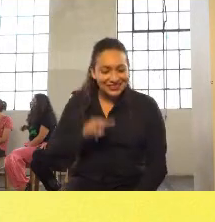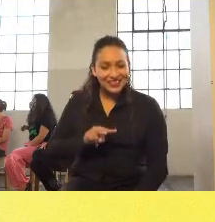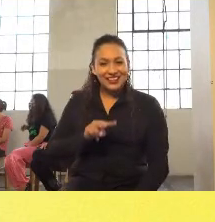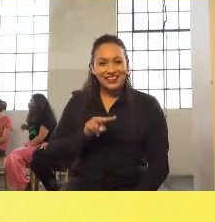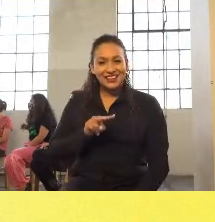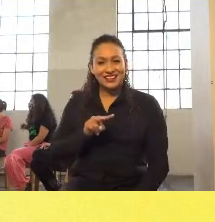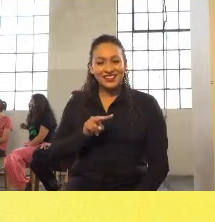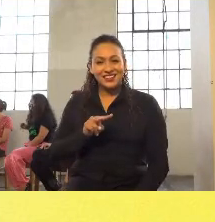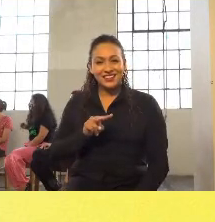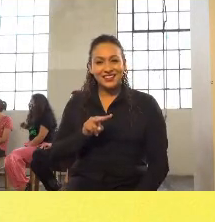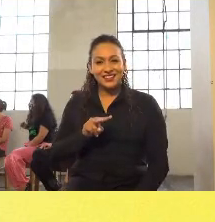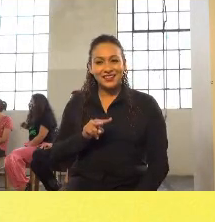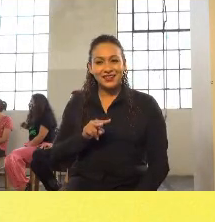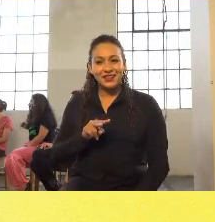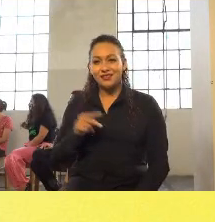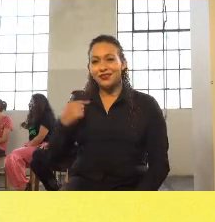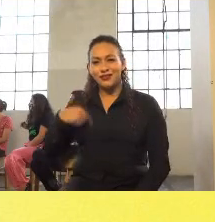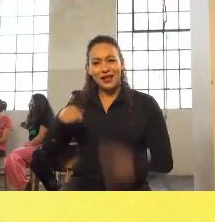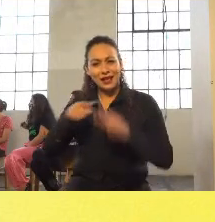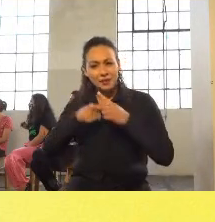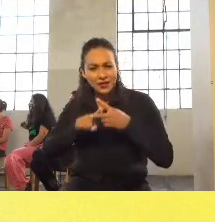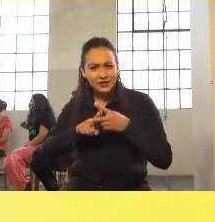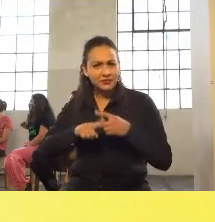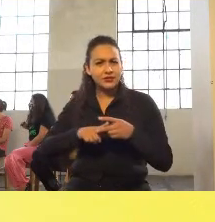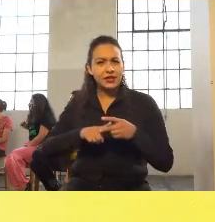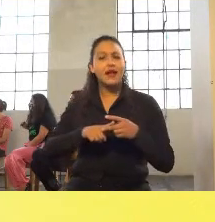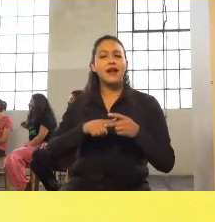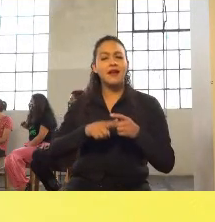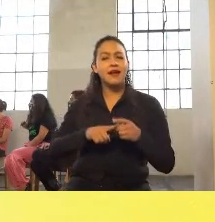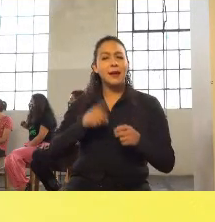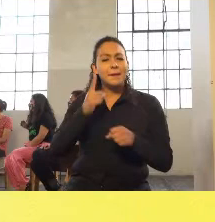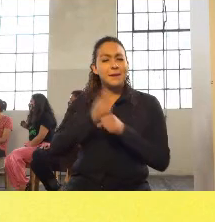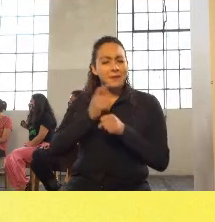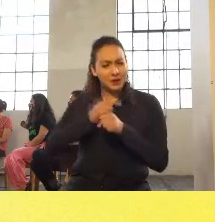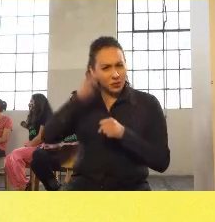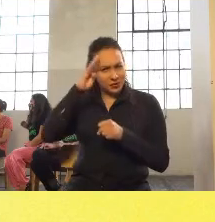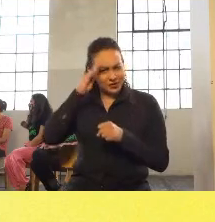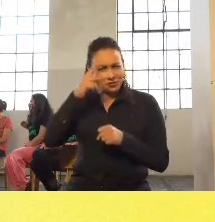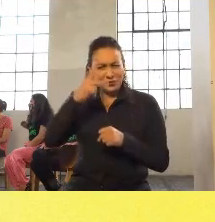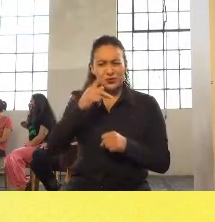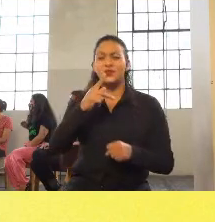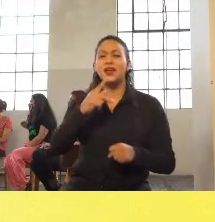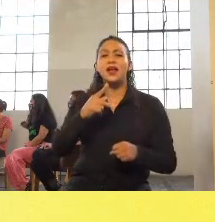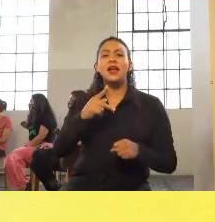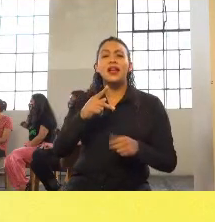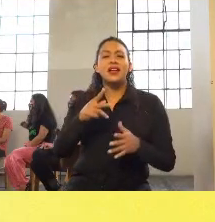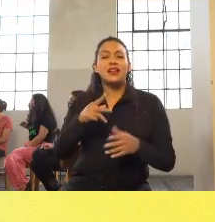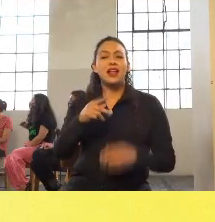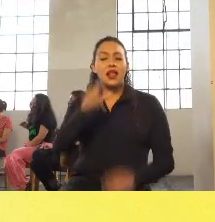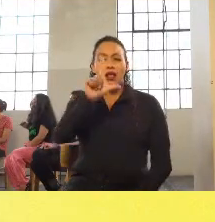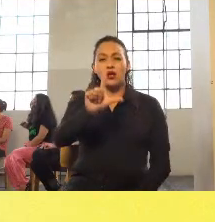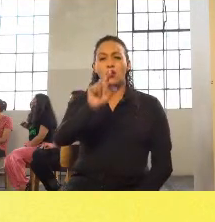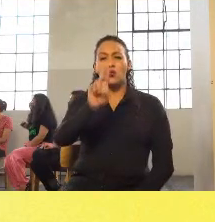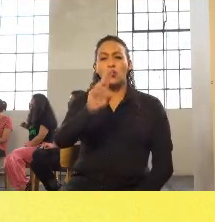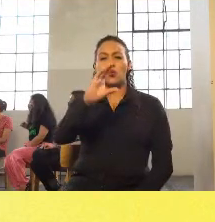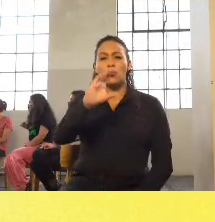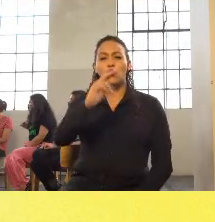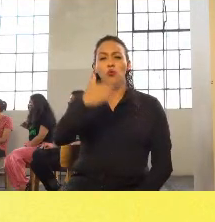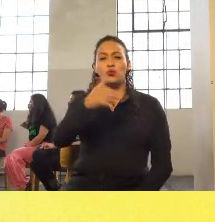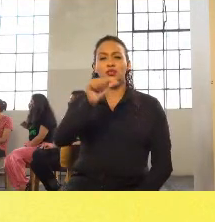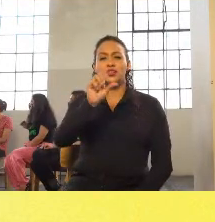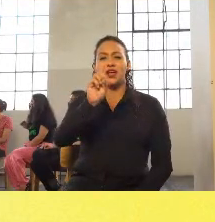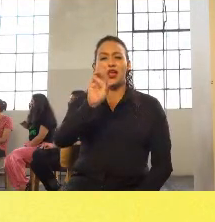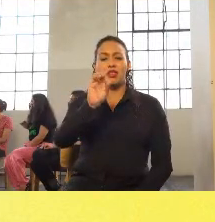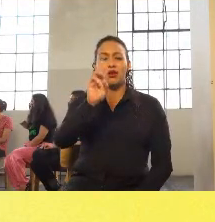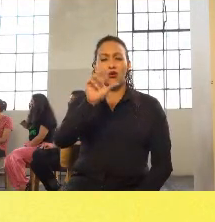llegamos, nos planteamos un montón de cosas, como una equipa nueva. ¿Quiénes luchadoras, no? O sea, si luchadoras fuera una persona, ¿cómo sería? Y llegamos a la